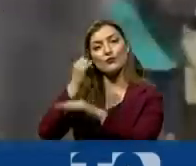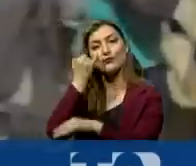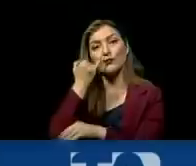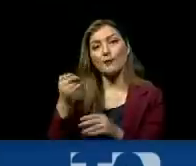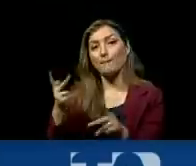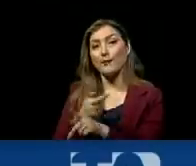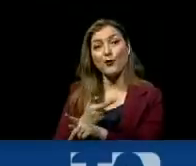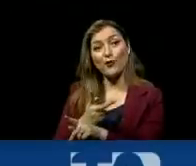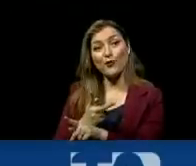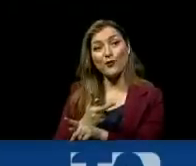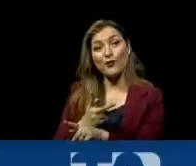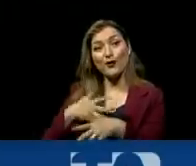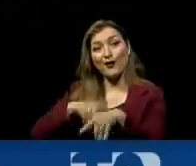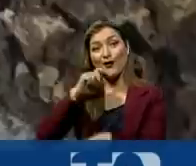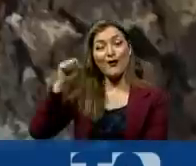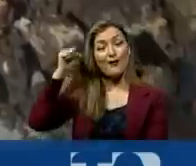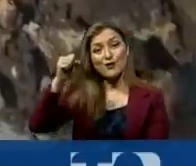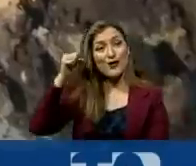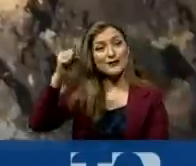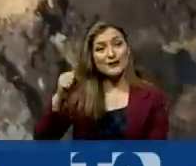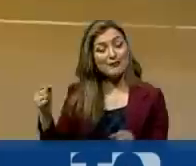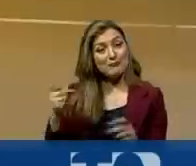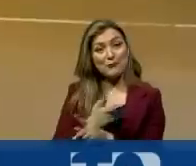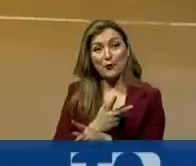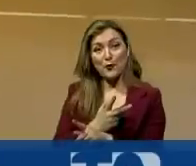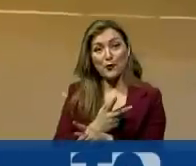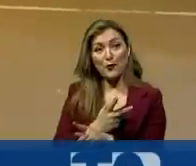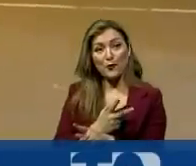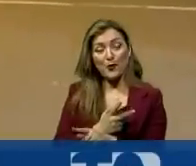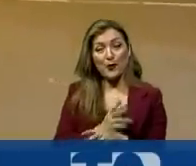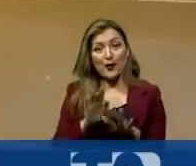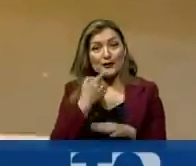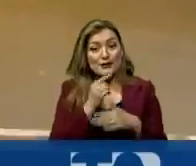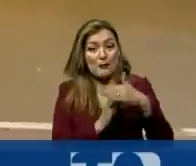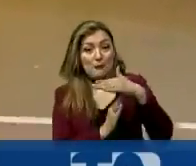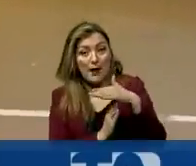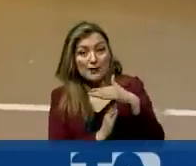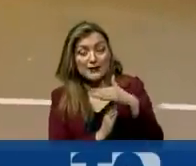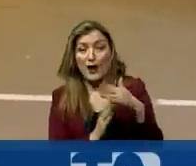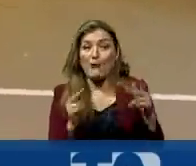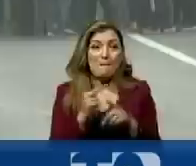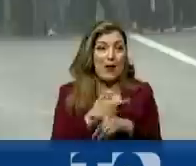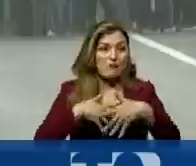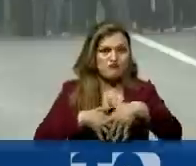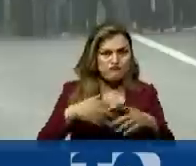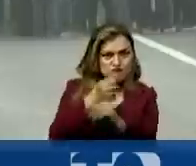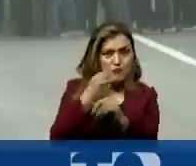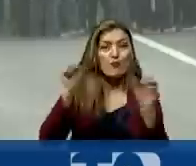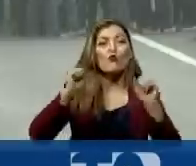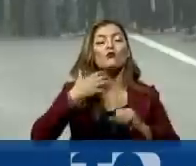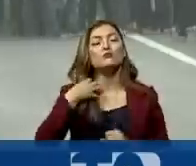y ya la protesta pudiera pasar dejar de ser lo pacífica que ellos decían que estaba haciendo en su momento